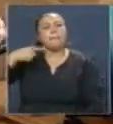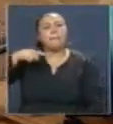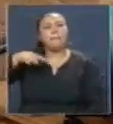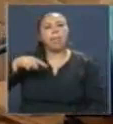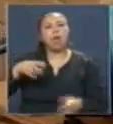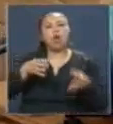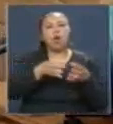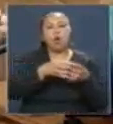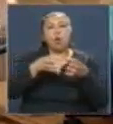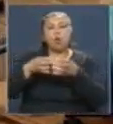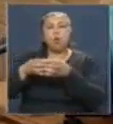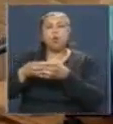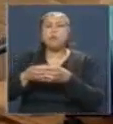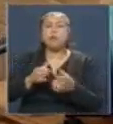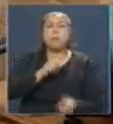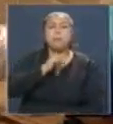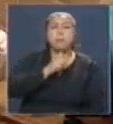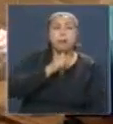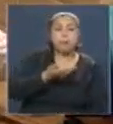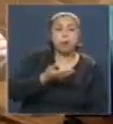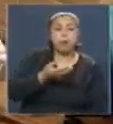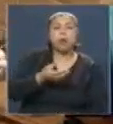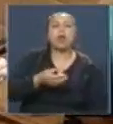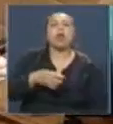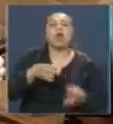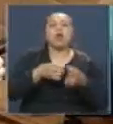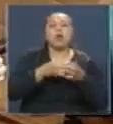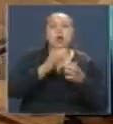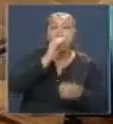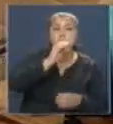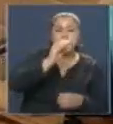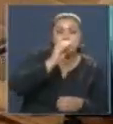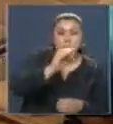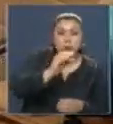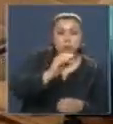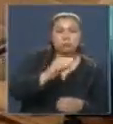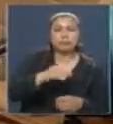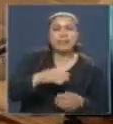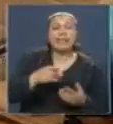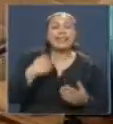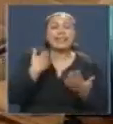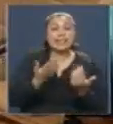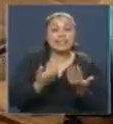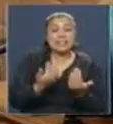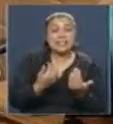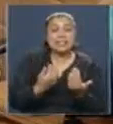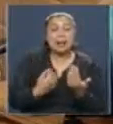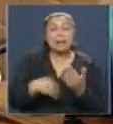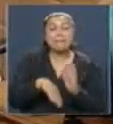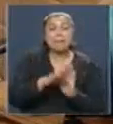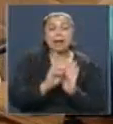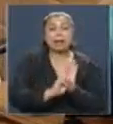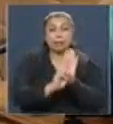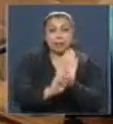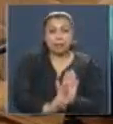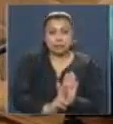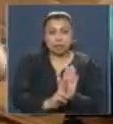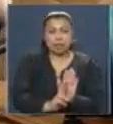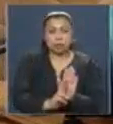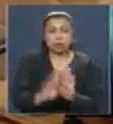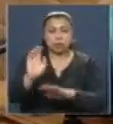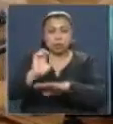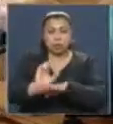más vulnerables, los sectores rurales, que son los que más requieren representación por parte del